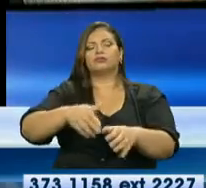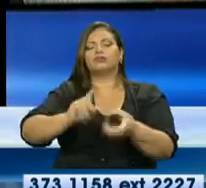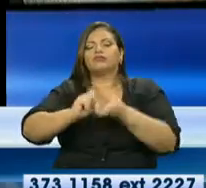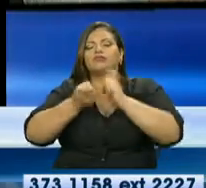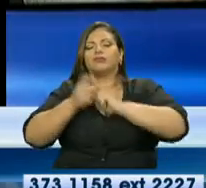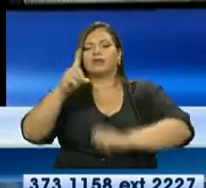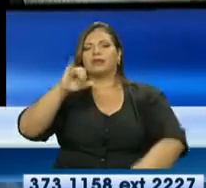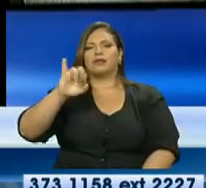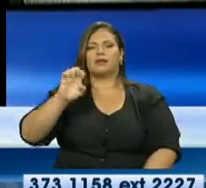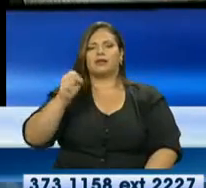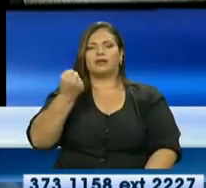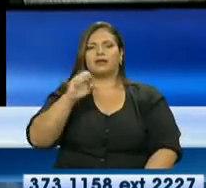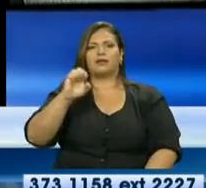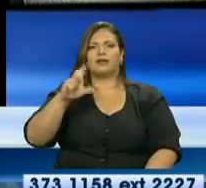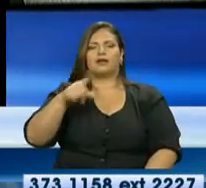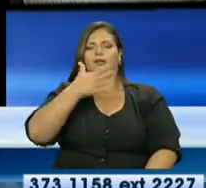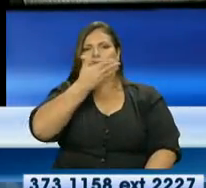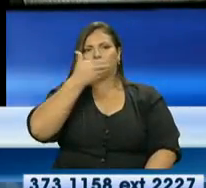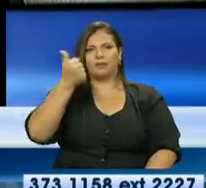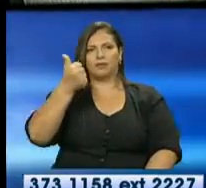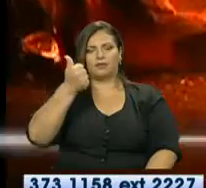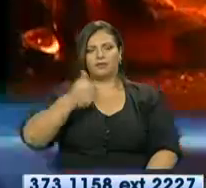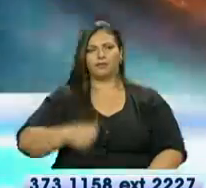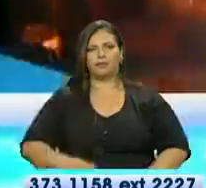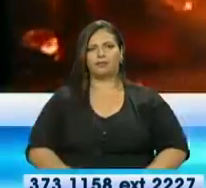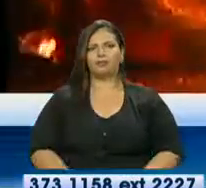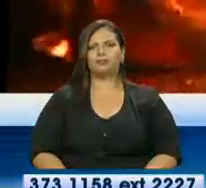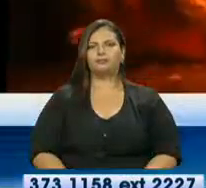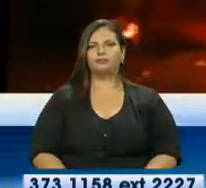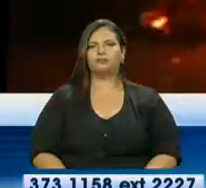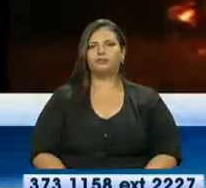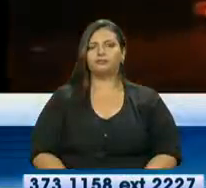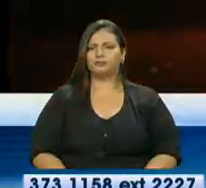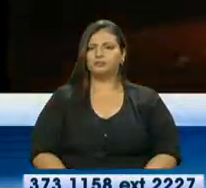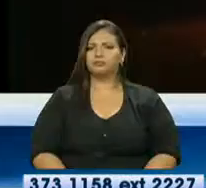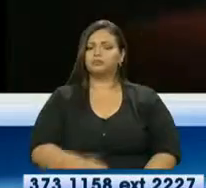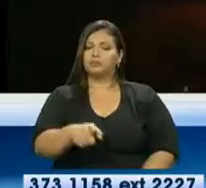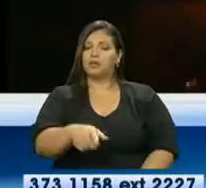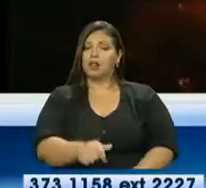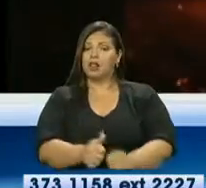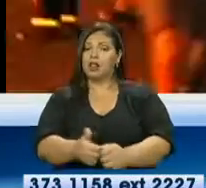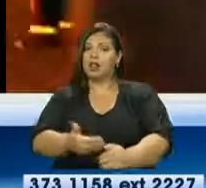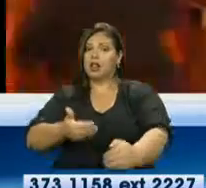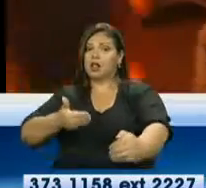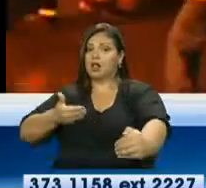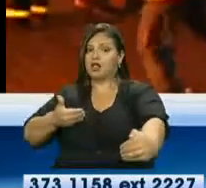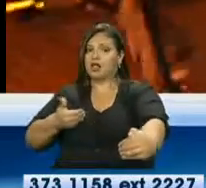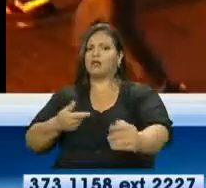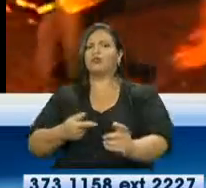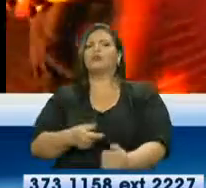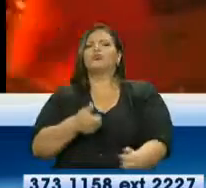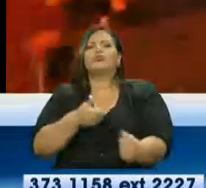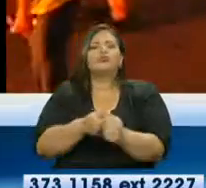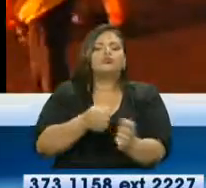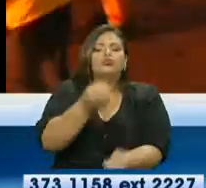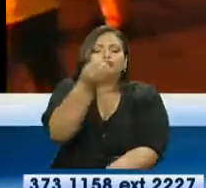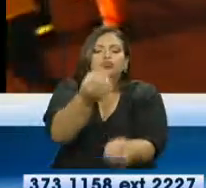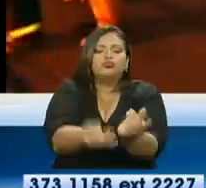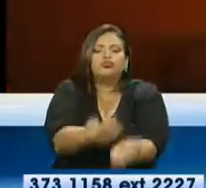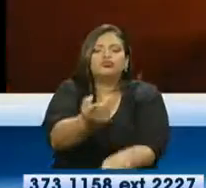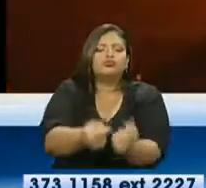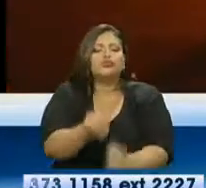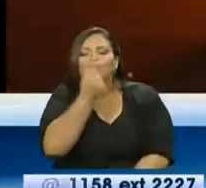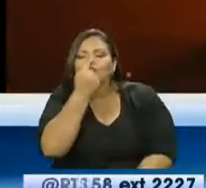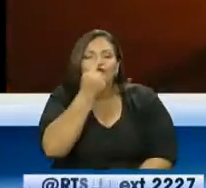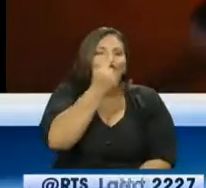en el momento que se va a prender el monigote. Prender el muñeco a una distancia prudencial y luego de que este haya sido